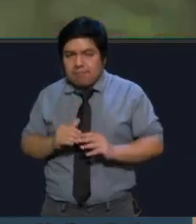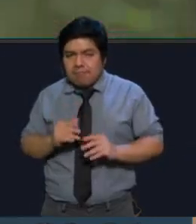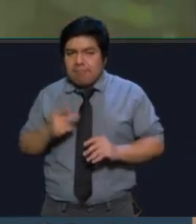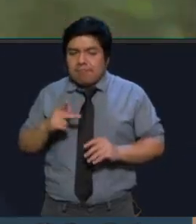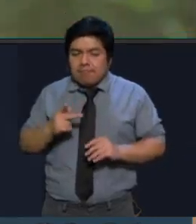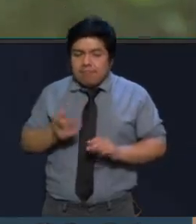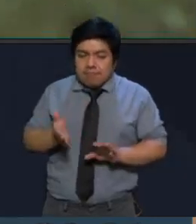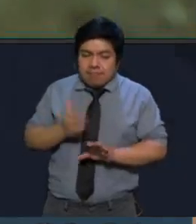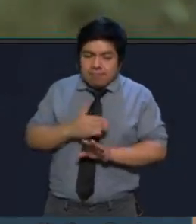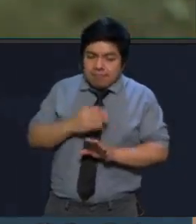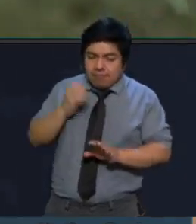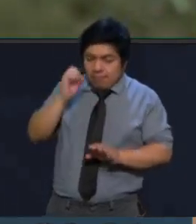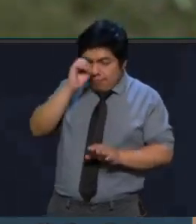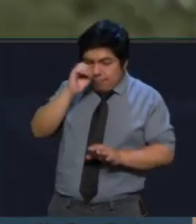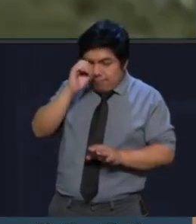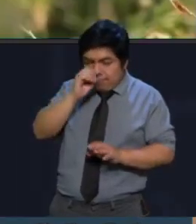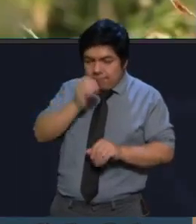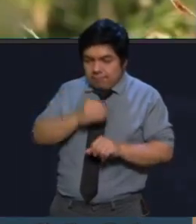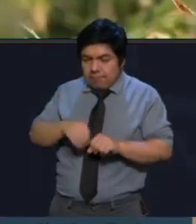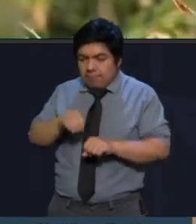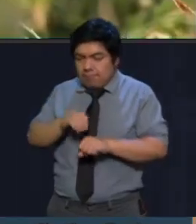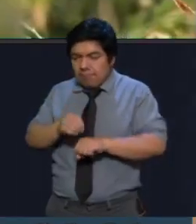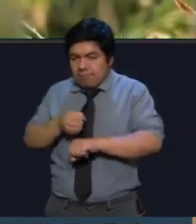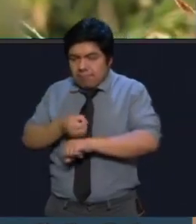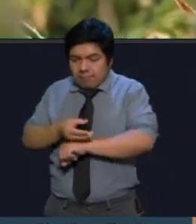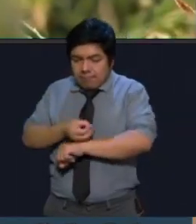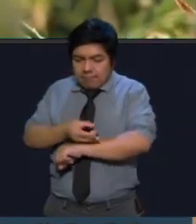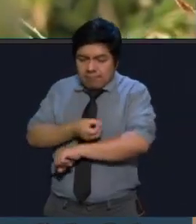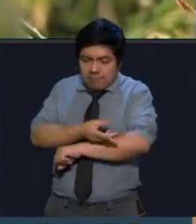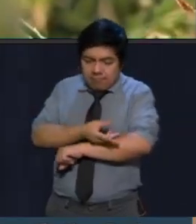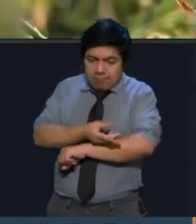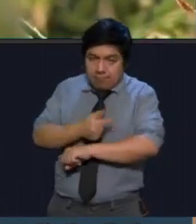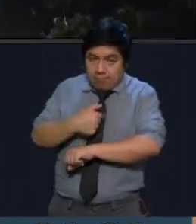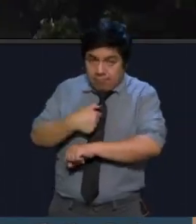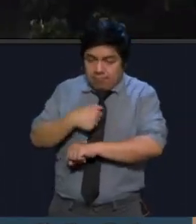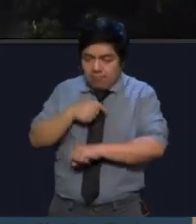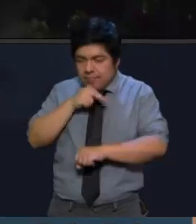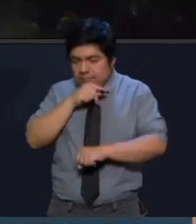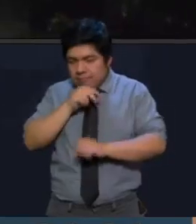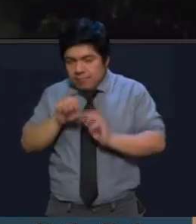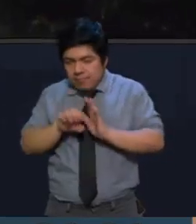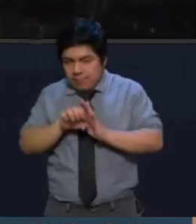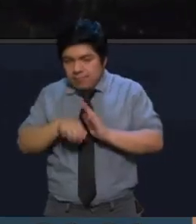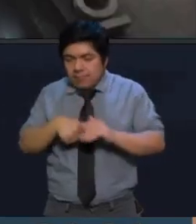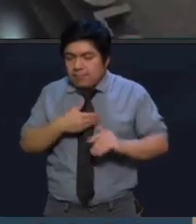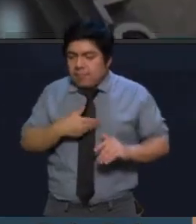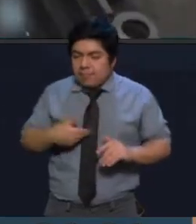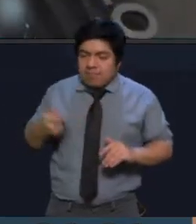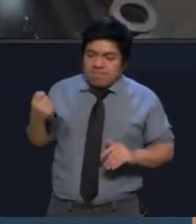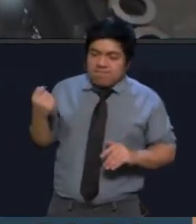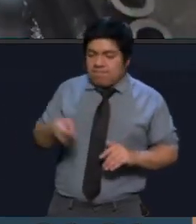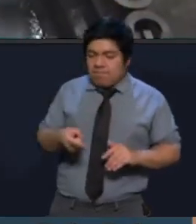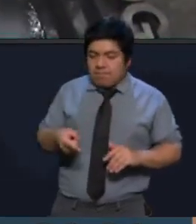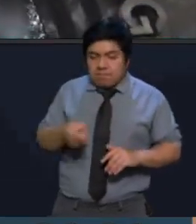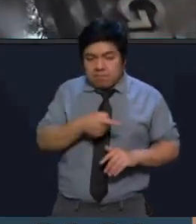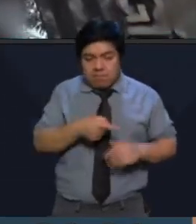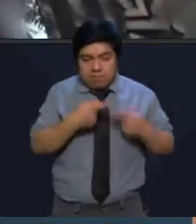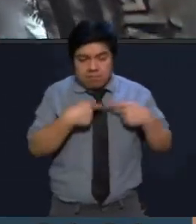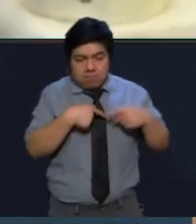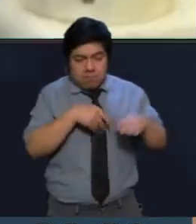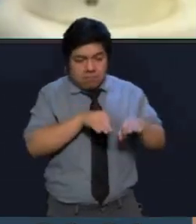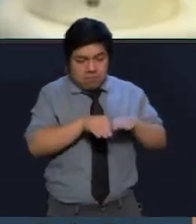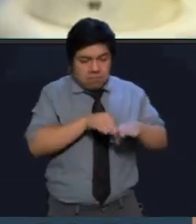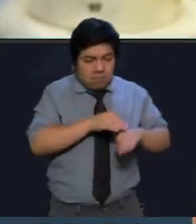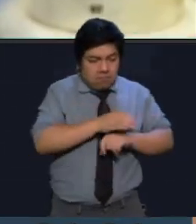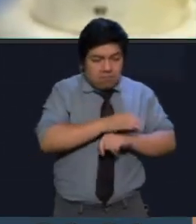las alternativas y ponerlas a la agricultura. A mí me preocupa que con un decreto dejes a los agricultores sin